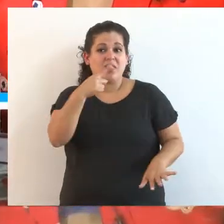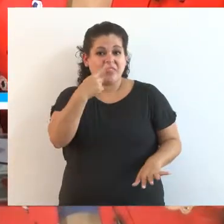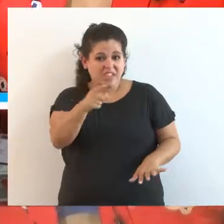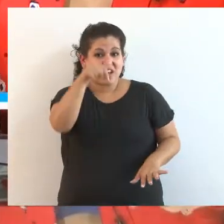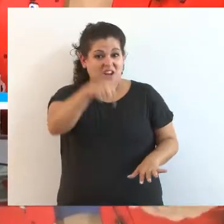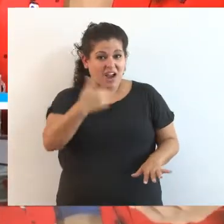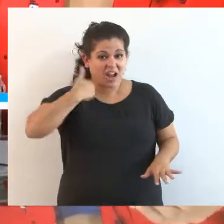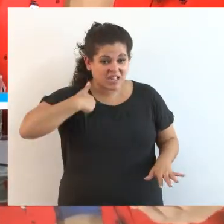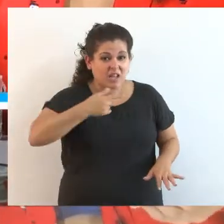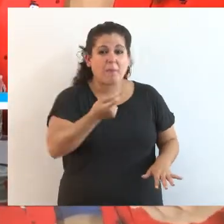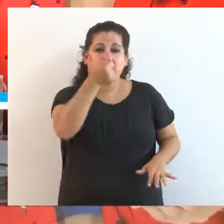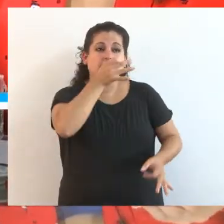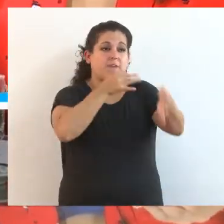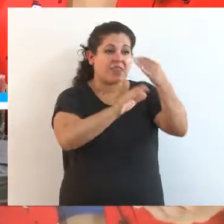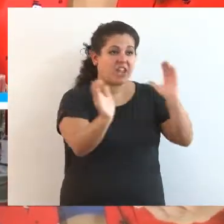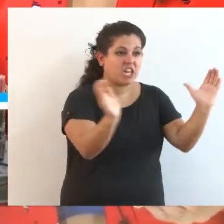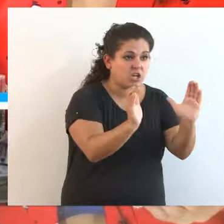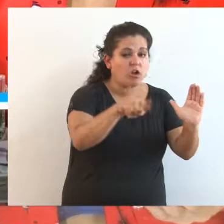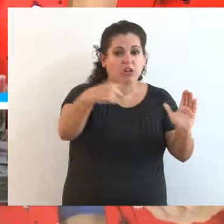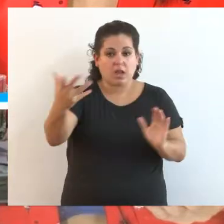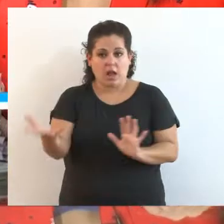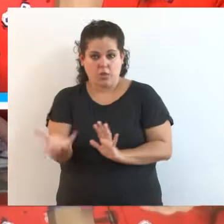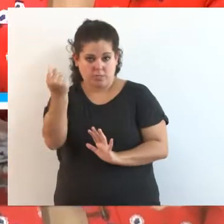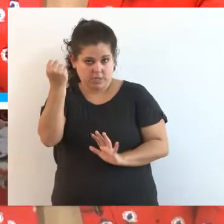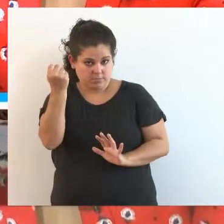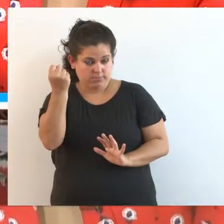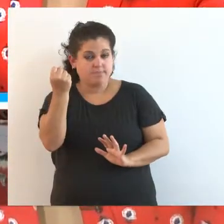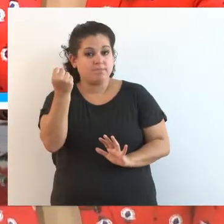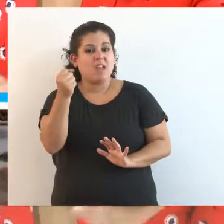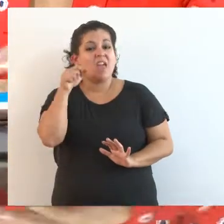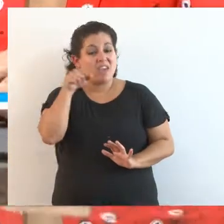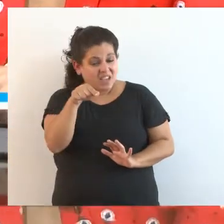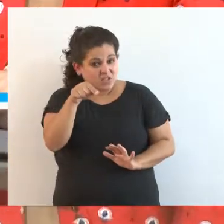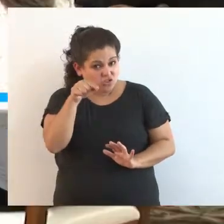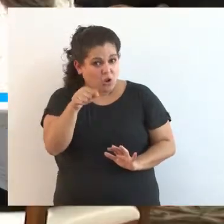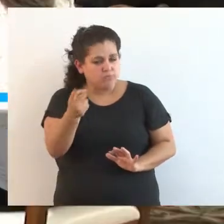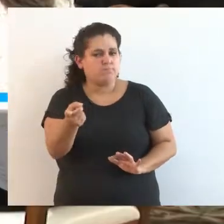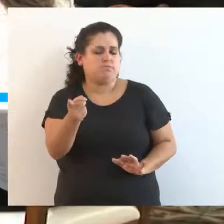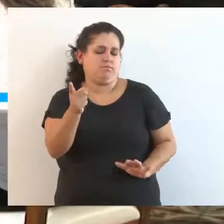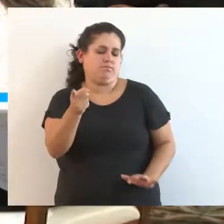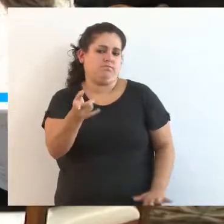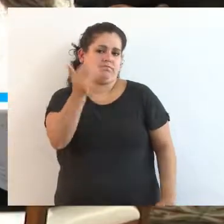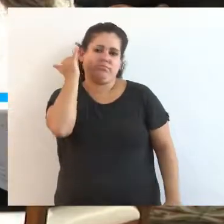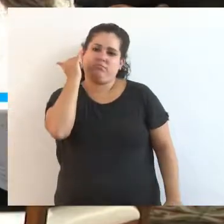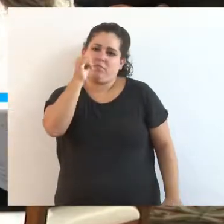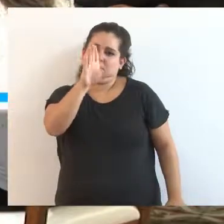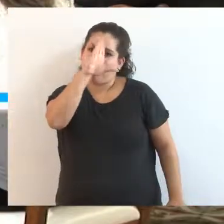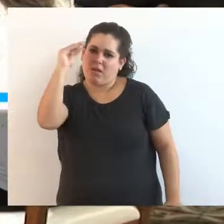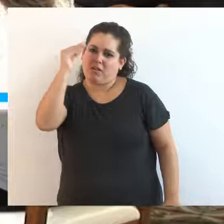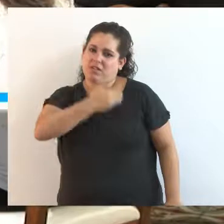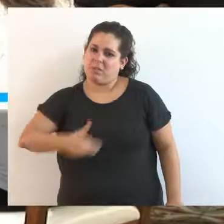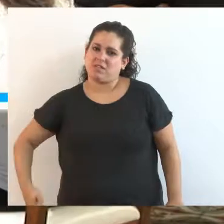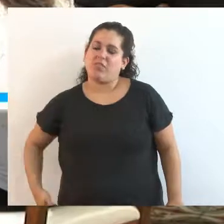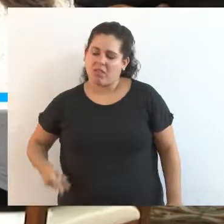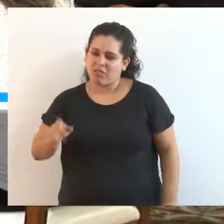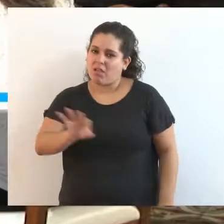más fácil traficar con un niño que adoptar un niño. Y creo que esto claramente lo captó la presidenta en 2011 e